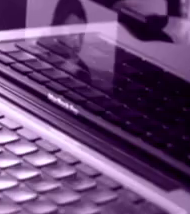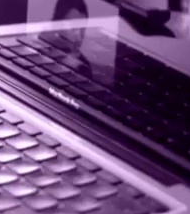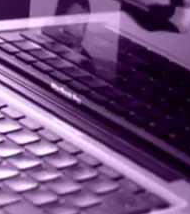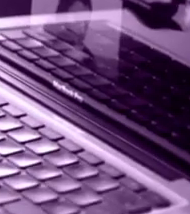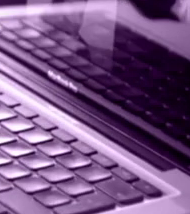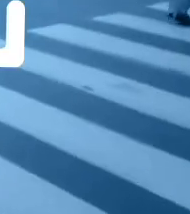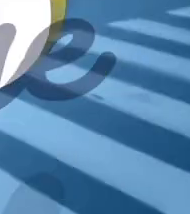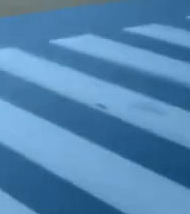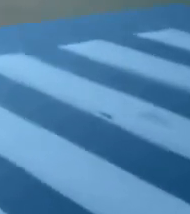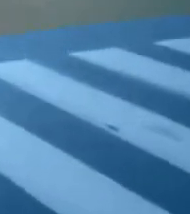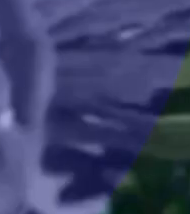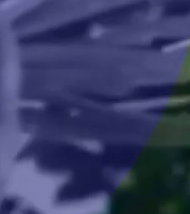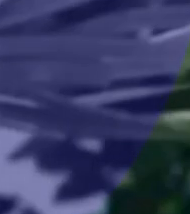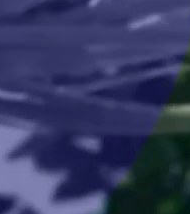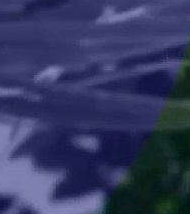ah ah